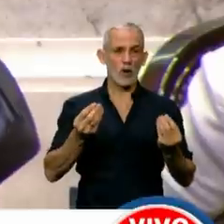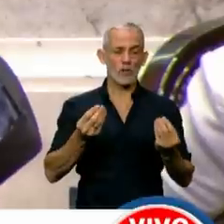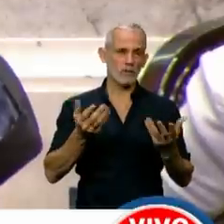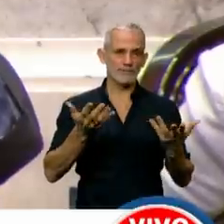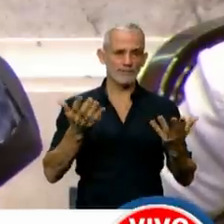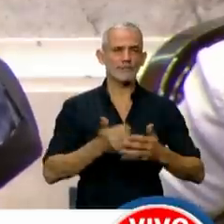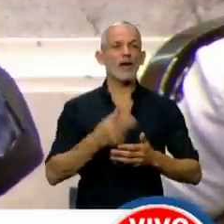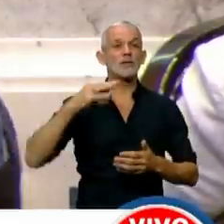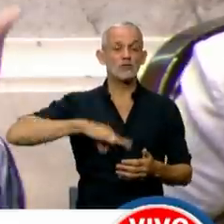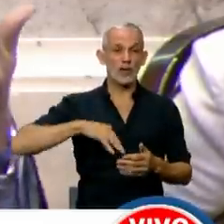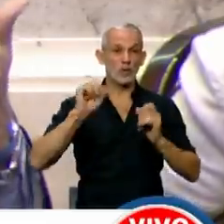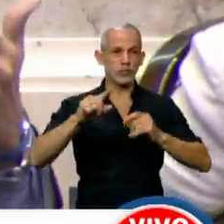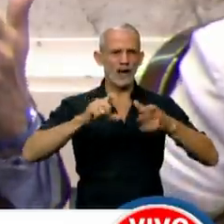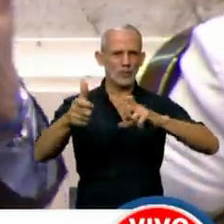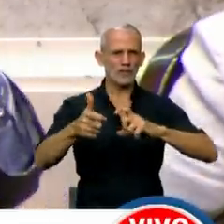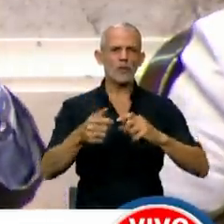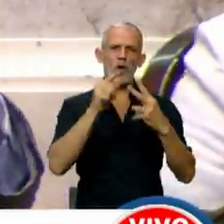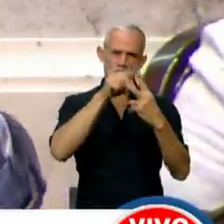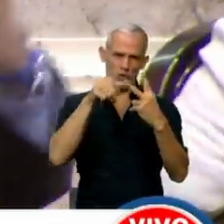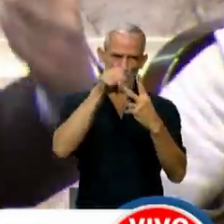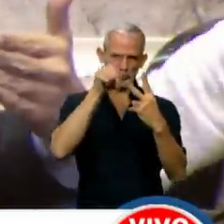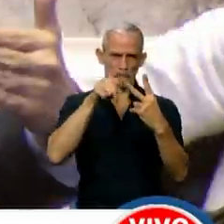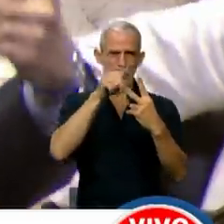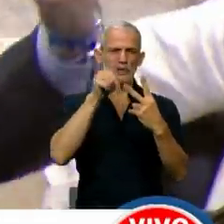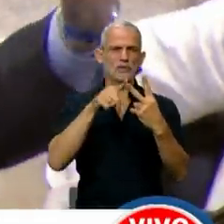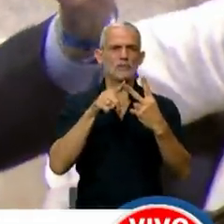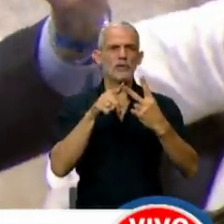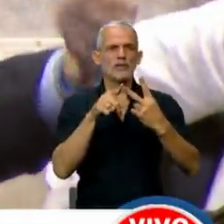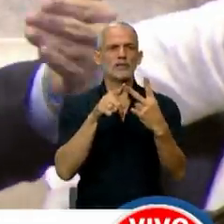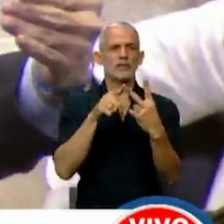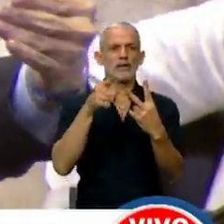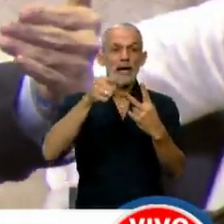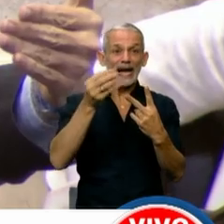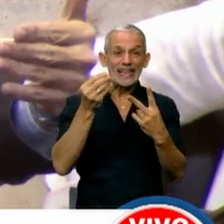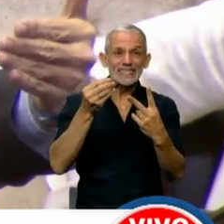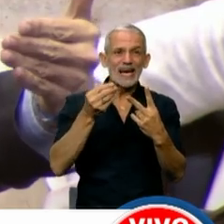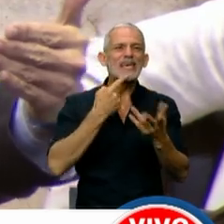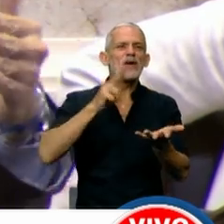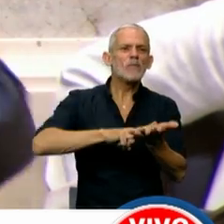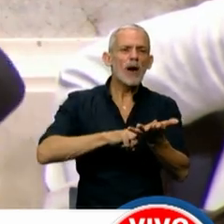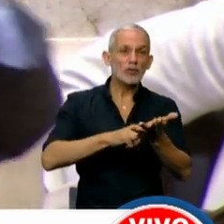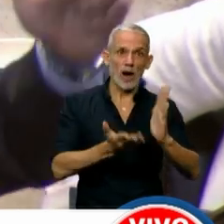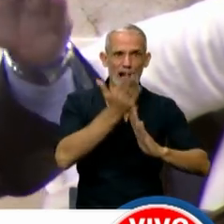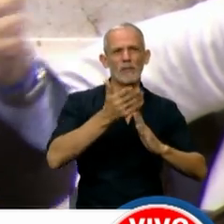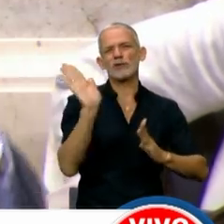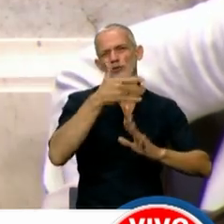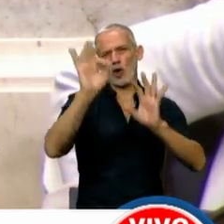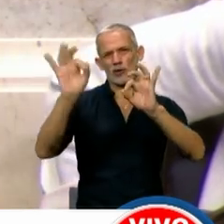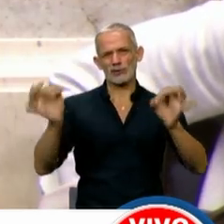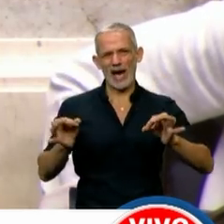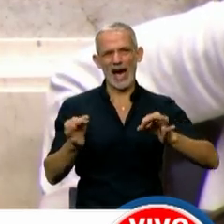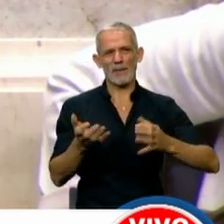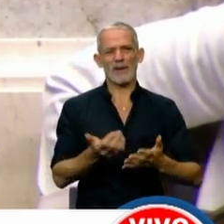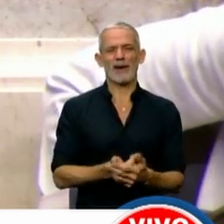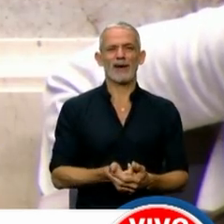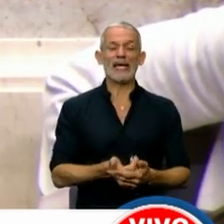los haberes jubilatorios se actualizan por dos variables por el aumento de los impuestos que todos saben que está por